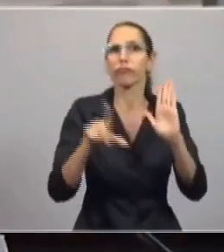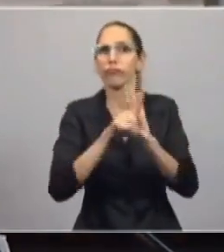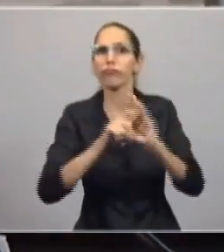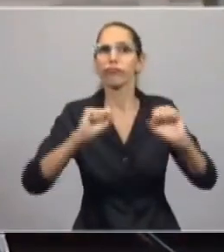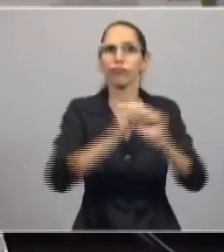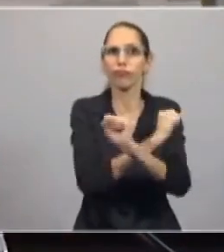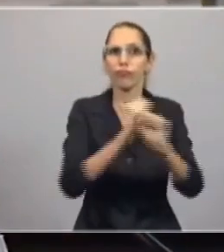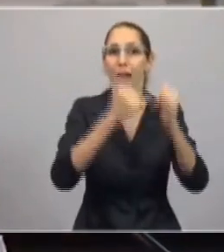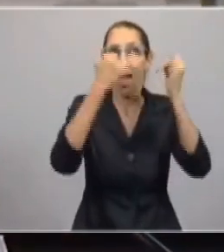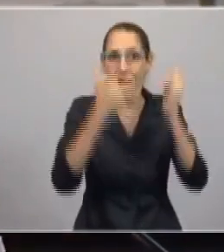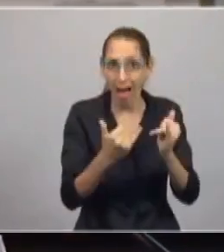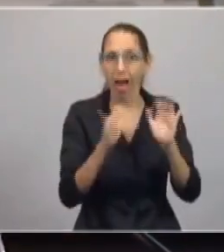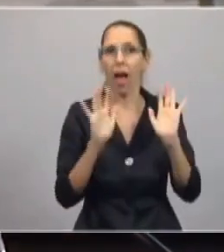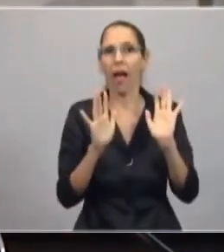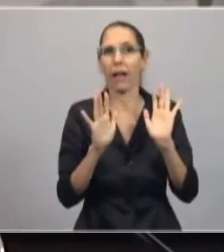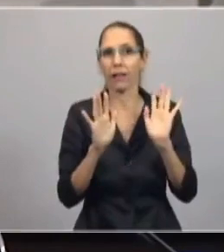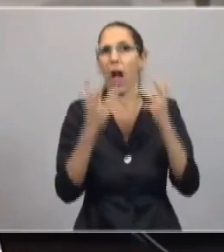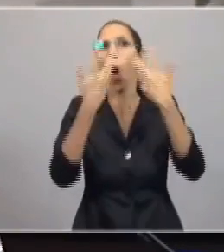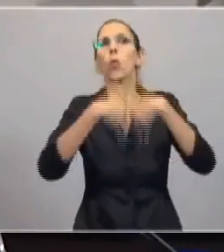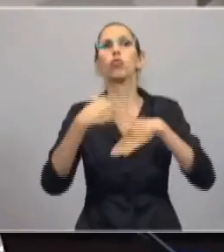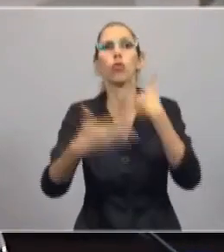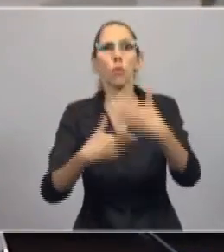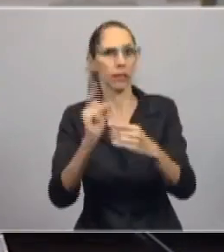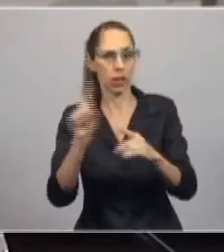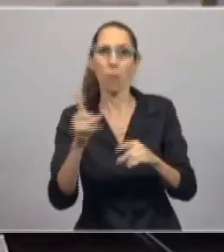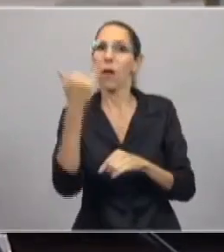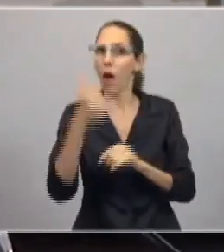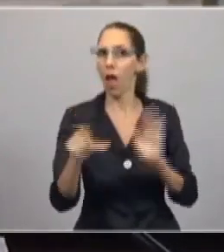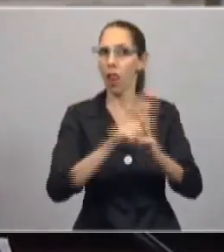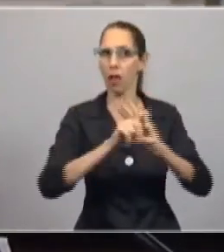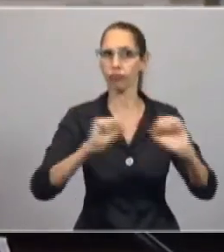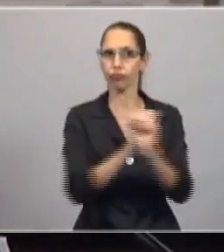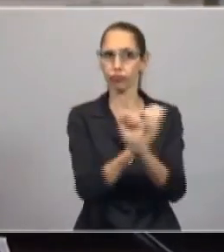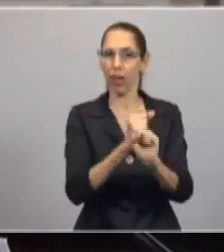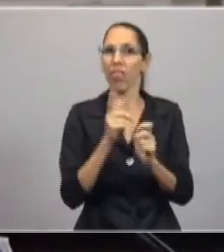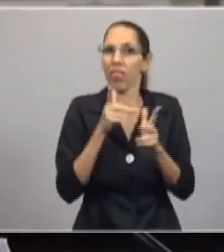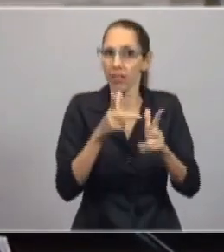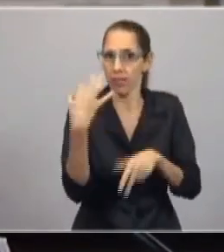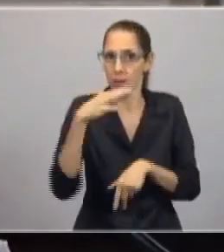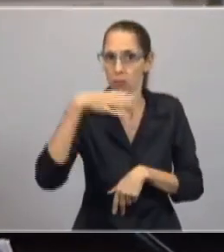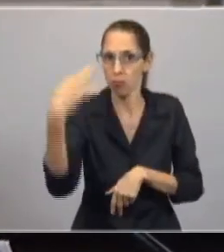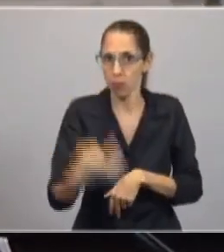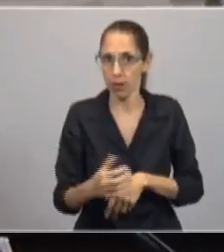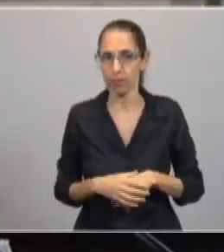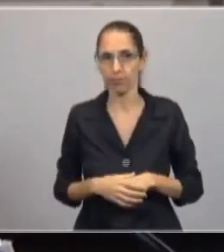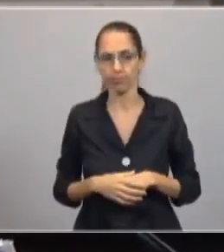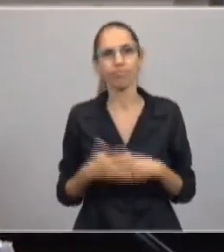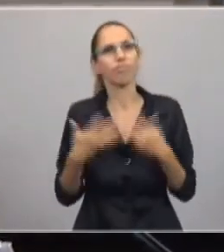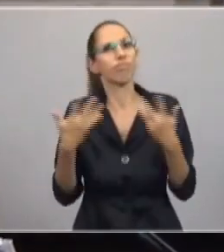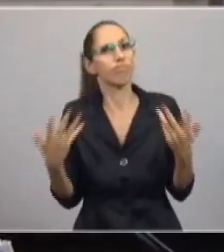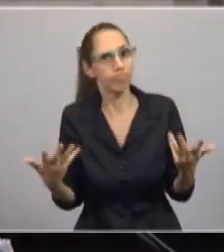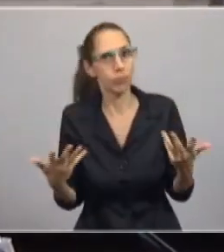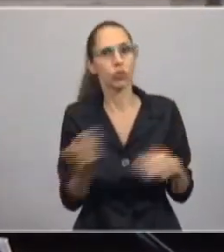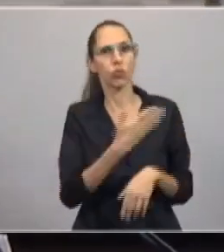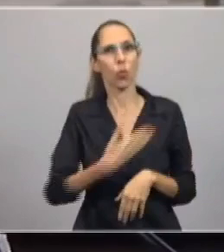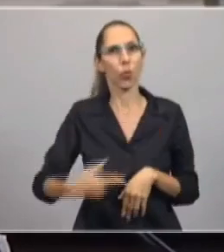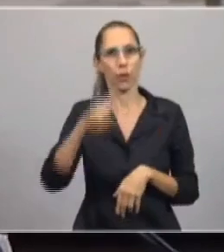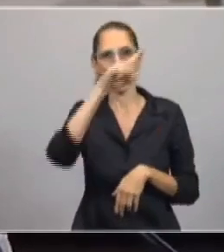vigentes, aunque no sean automáticas. Por eso le otorga al Gobierno Nacional